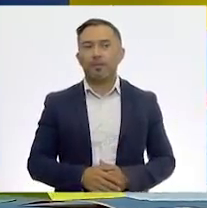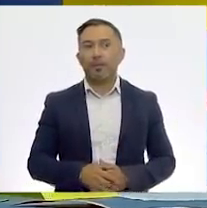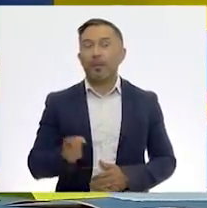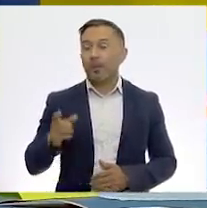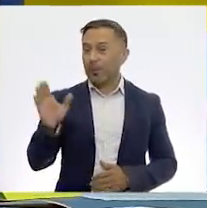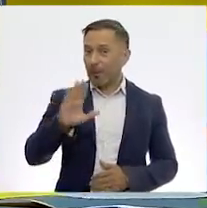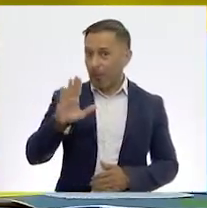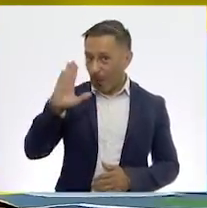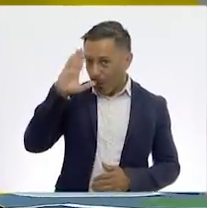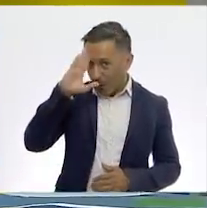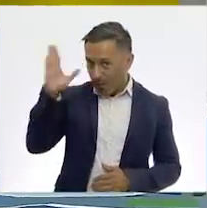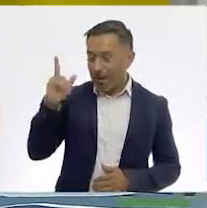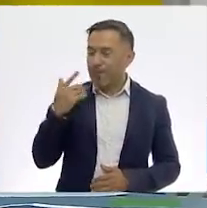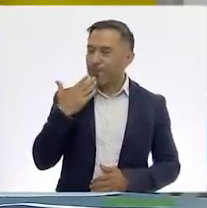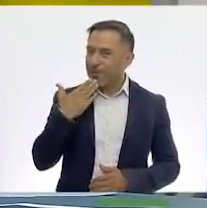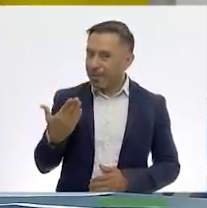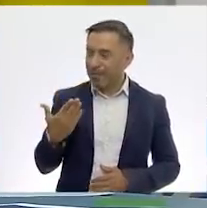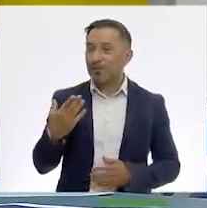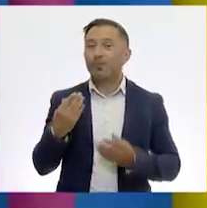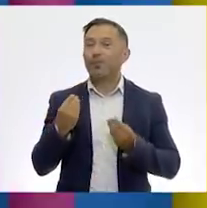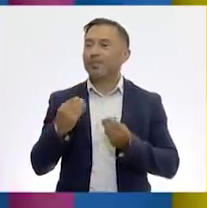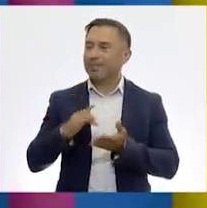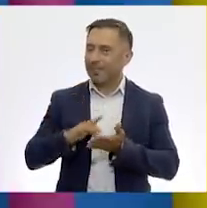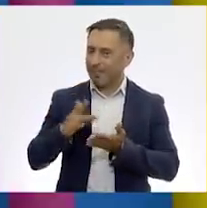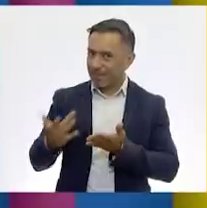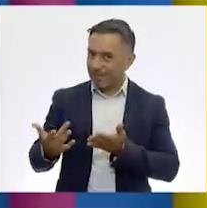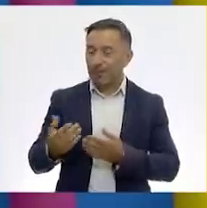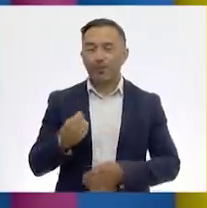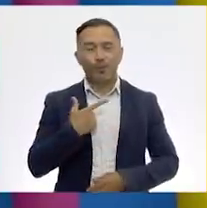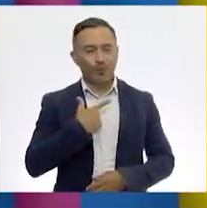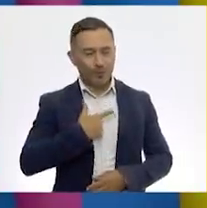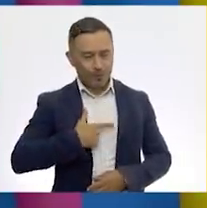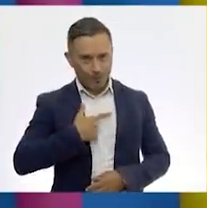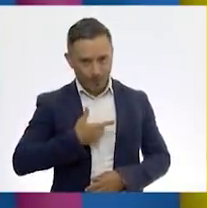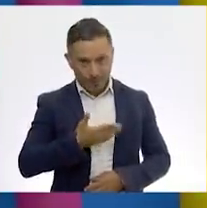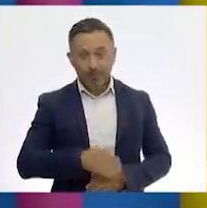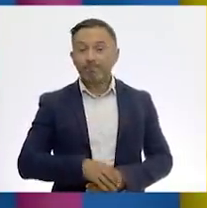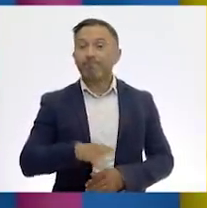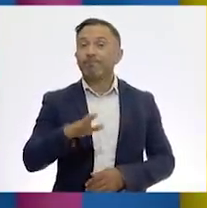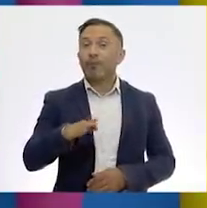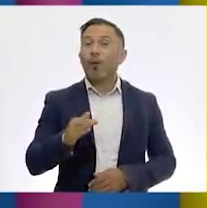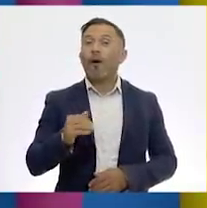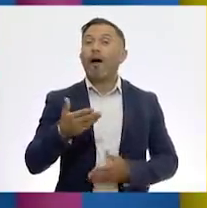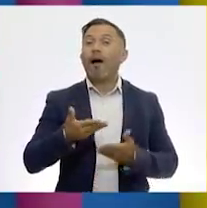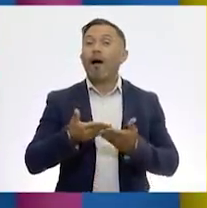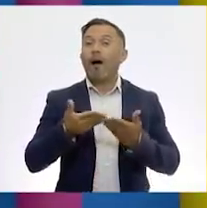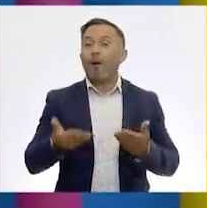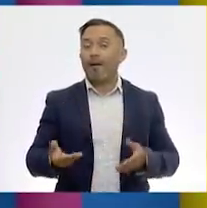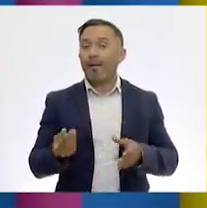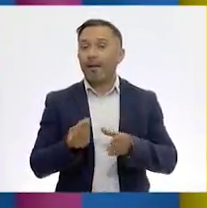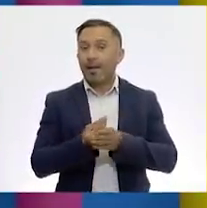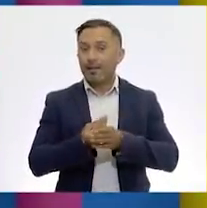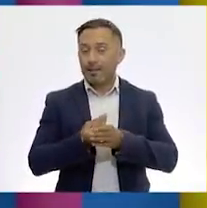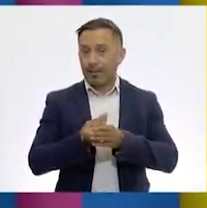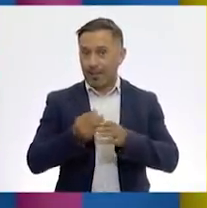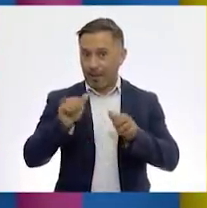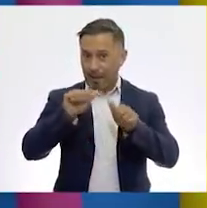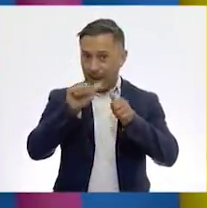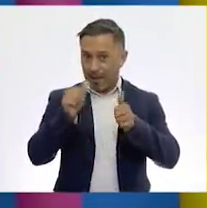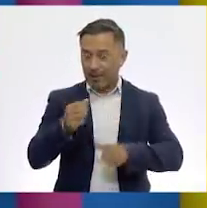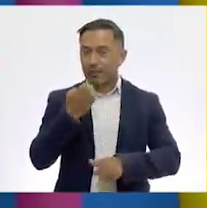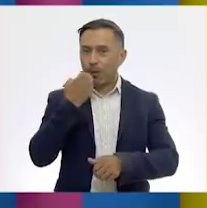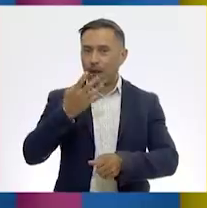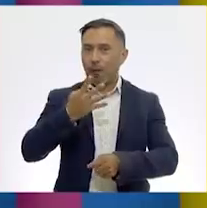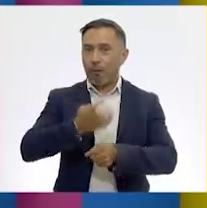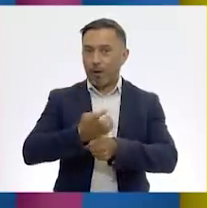muy bien. Muchas gracias. Me da gusto. Amigos, hoy tenemos el gusto de estar con ustedes en esta clase de artes de cuarto grado.